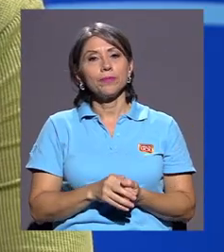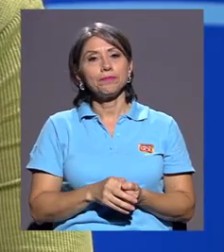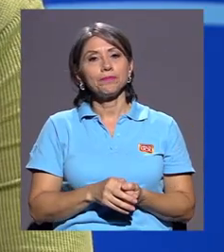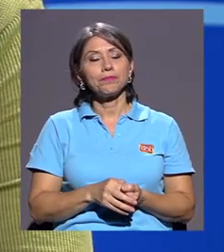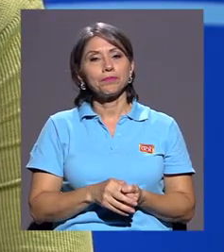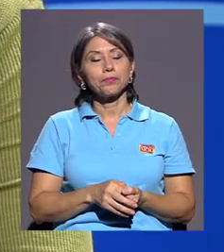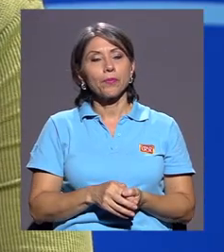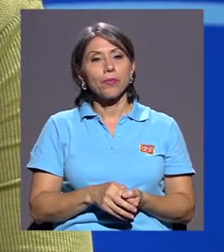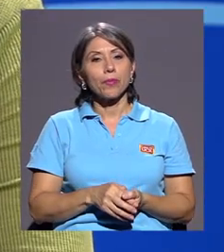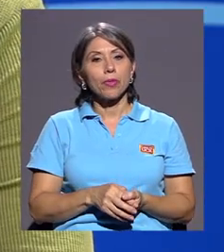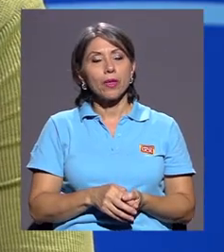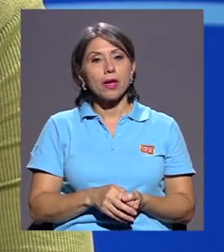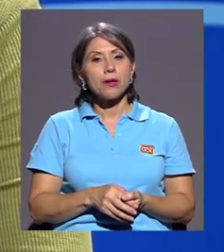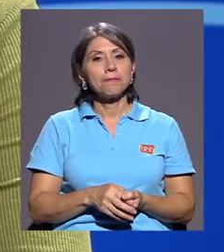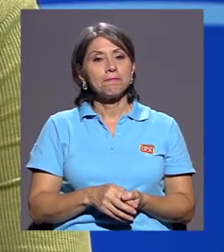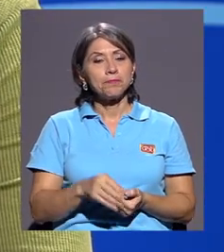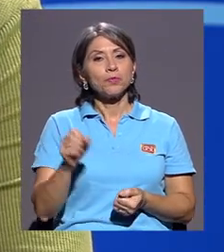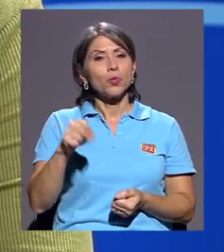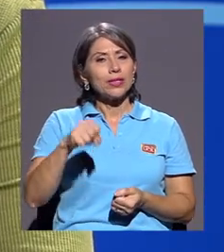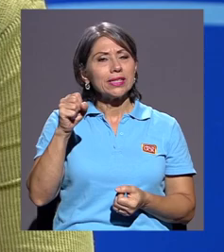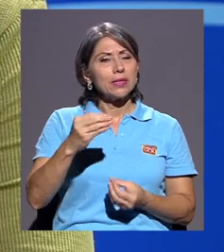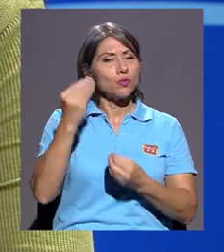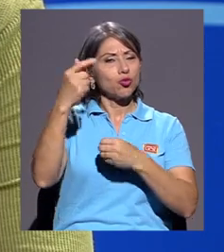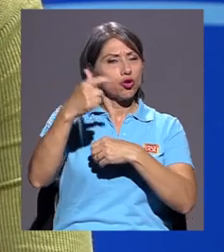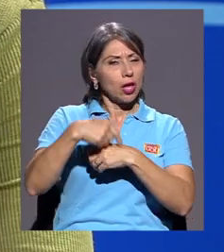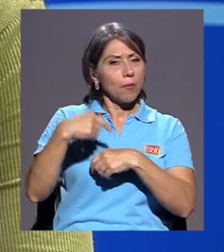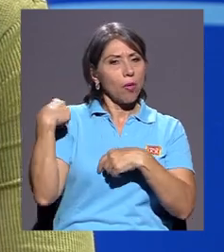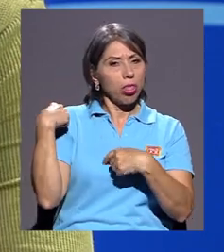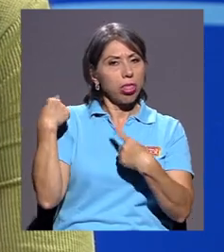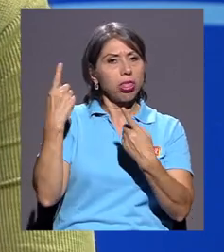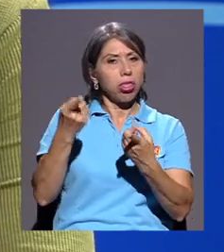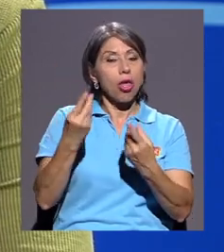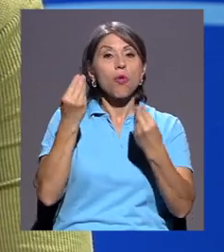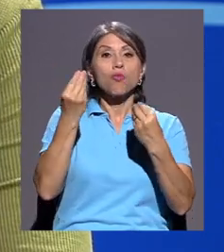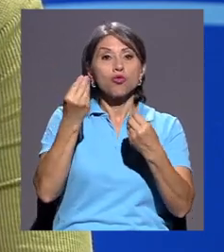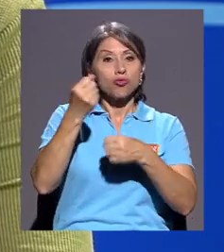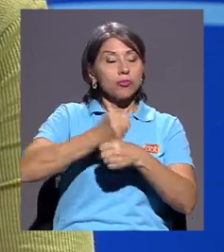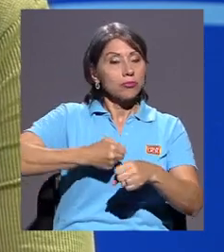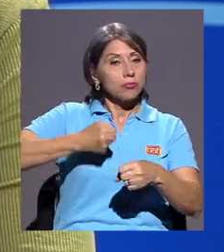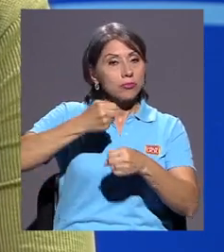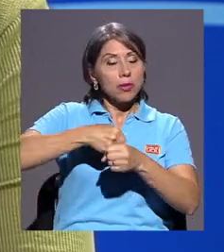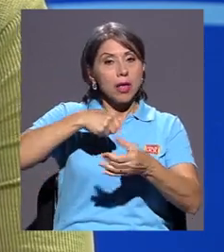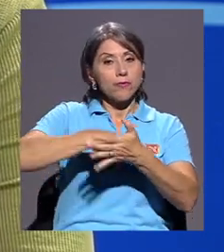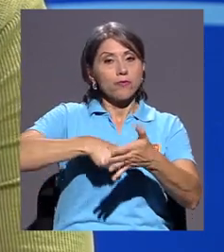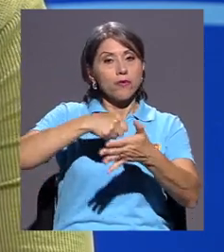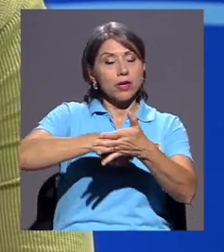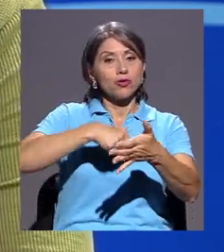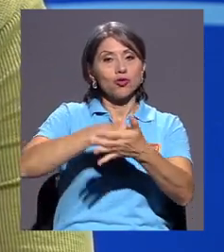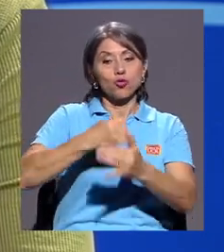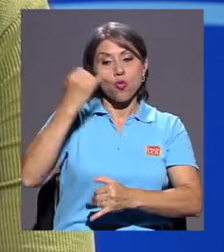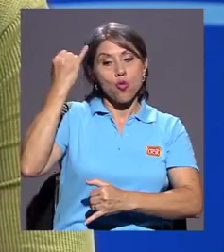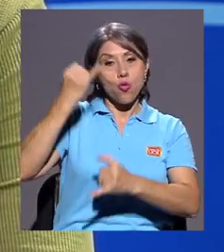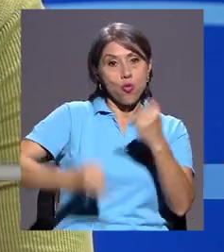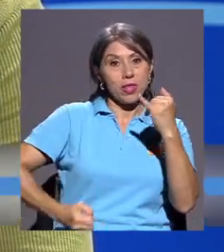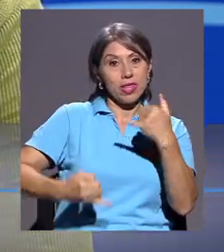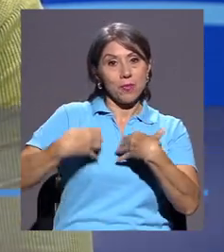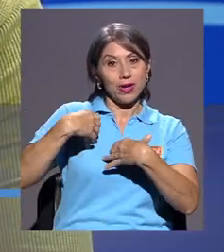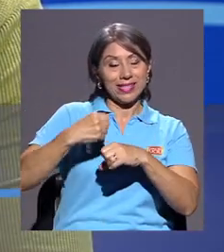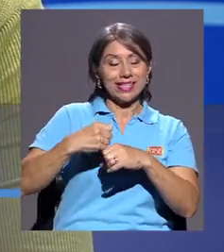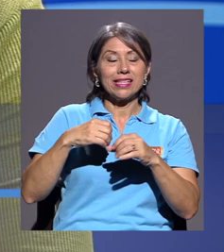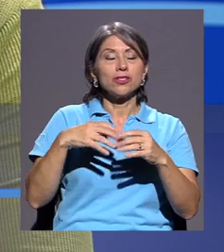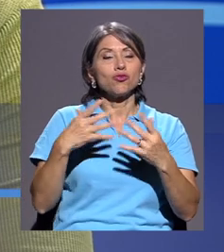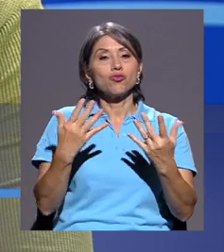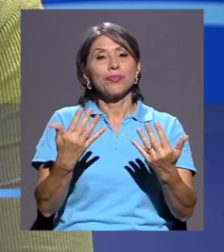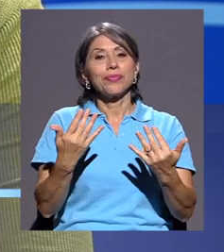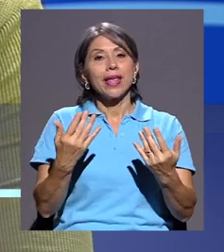Bueno, vamos a ver. Sí, lleva muchísimo tiempo, hay muchísimos esfuerzos. El último que te puedo